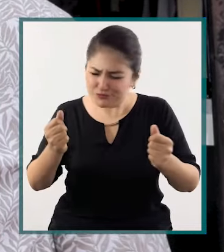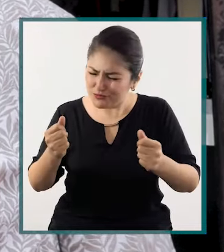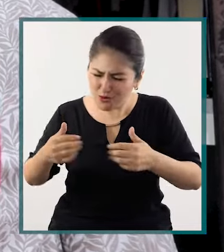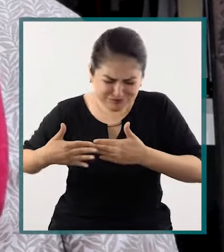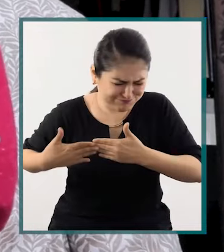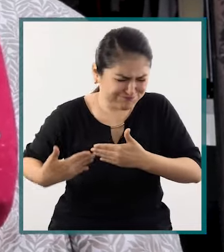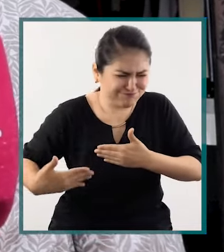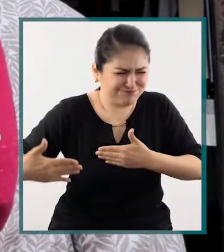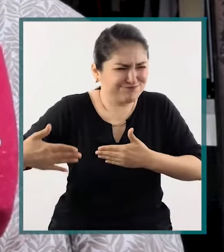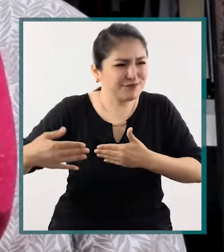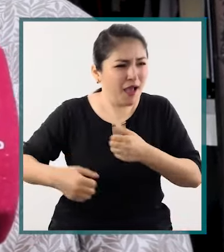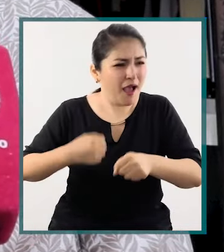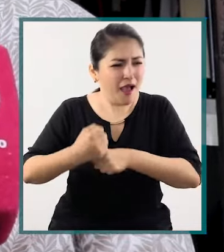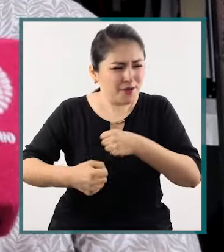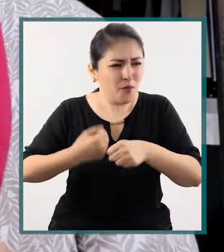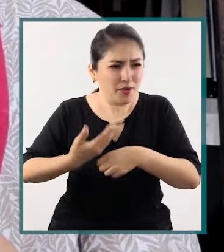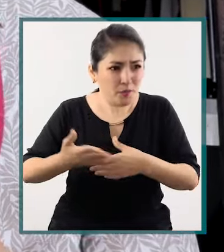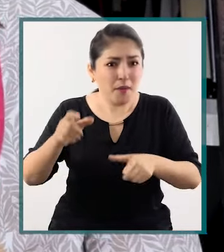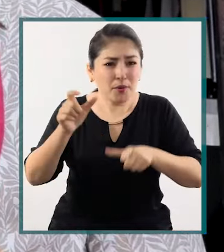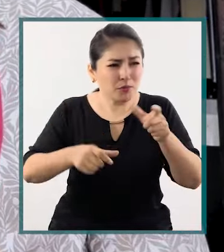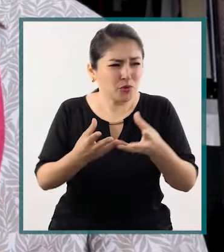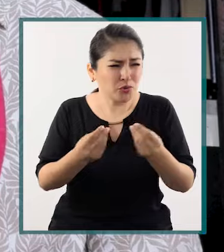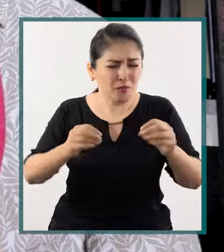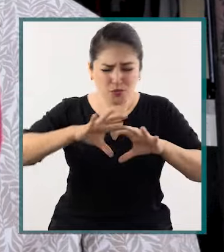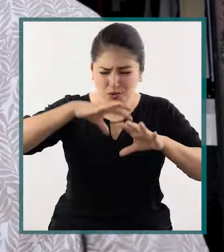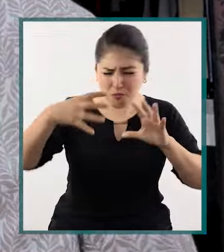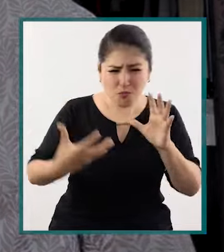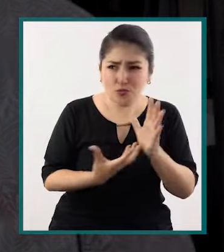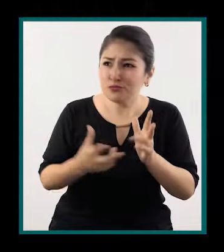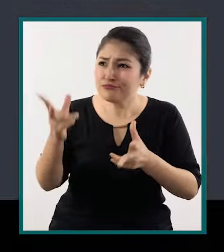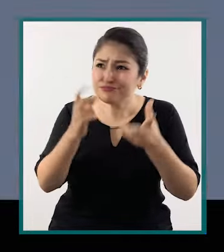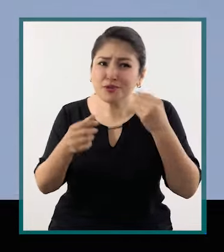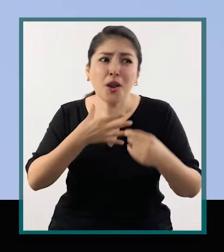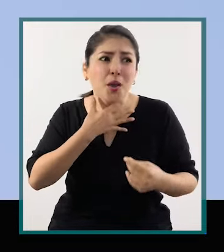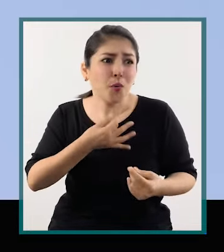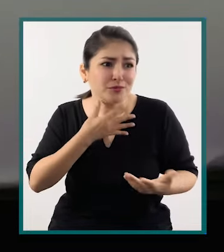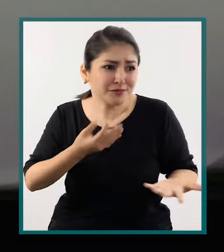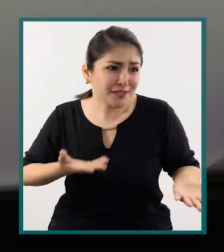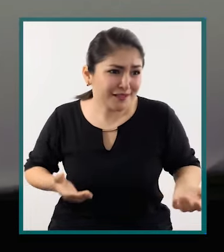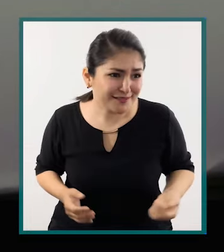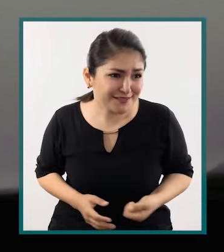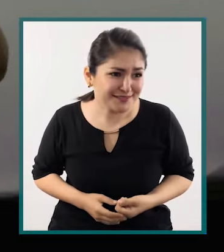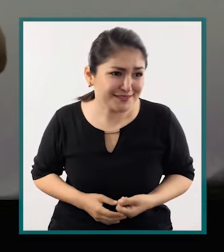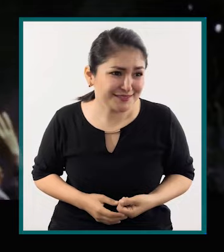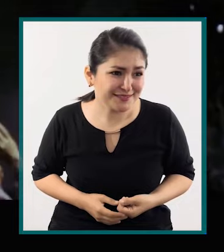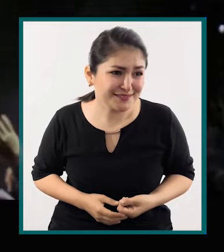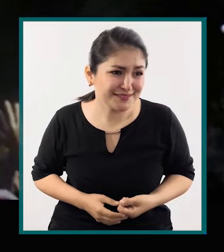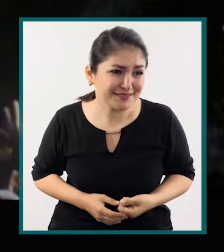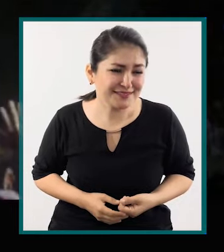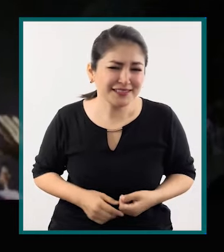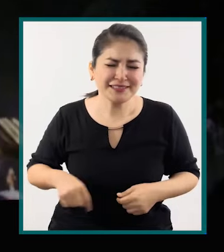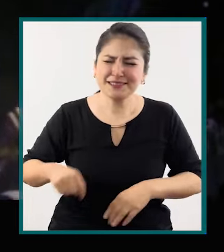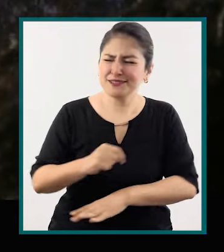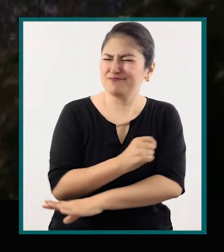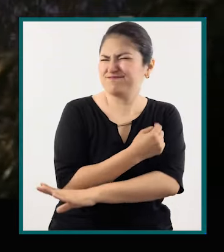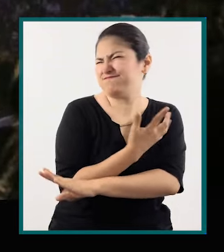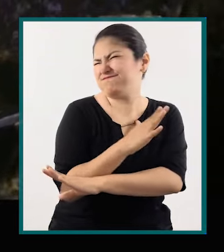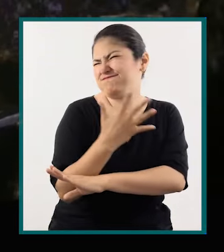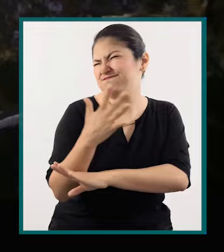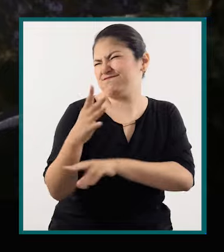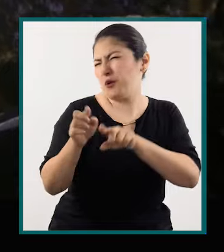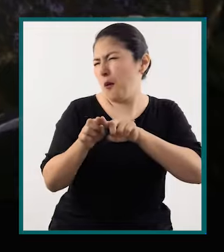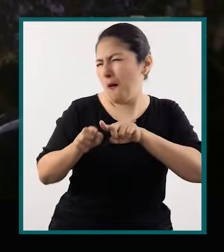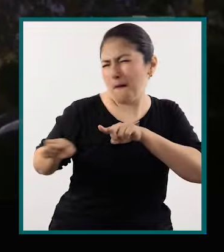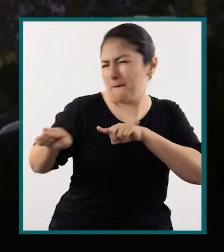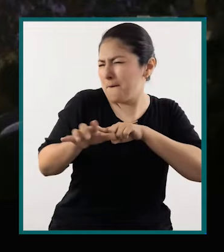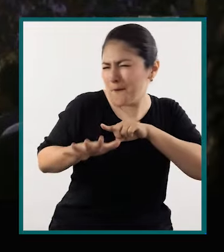el sonido de la selva tiene que mantenerse porque gusta mucho a nivel nacional e internacional. Desde lo más profundo de nuestra Amazonía